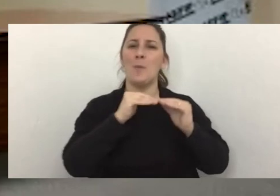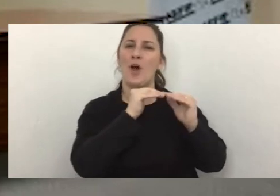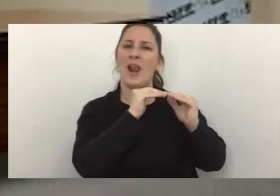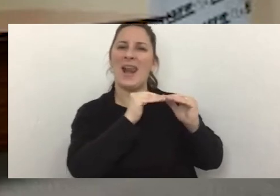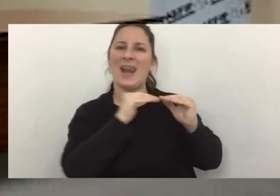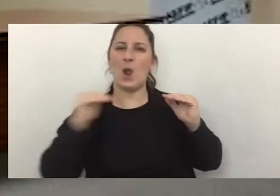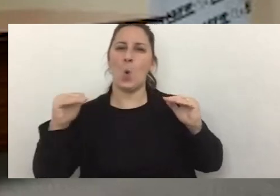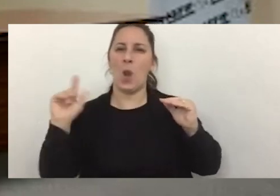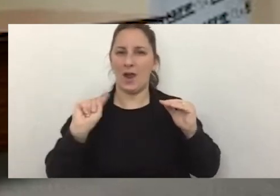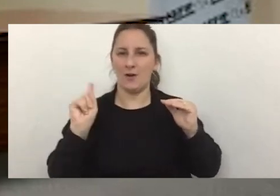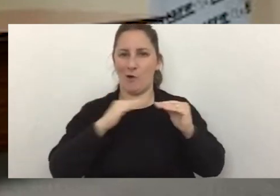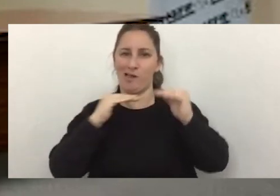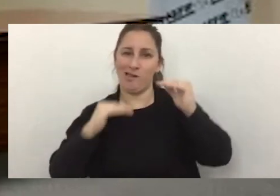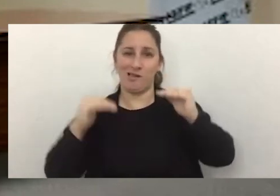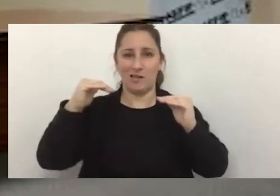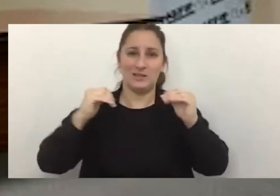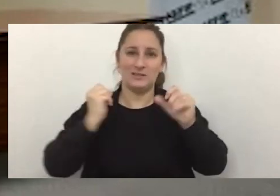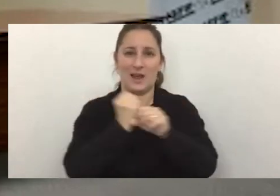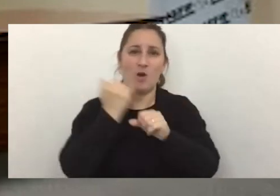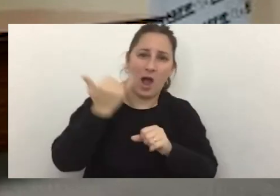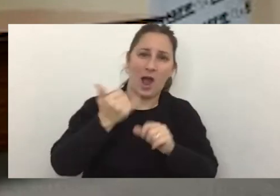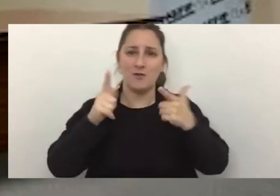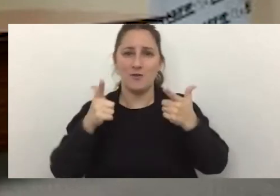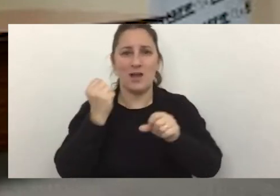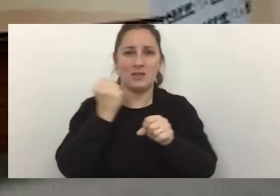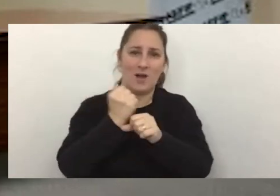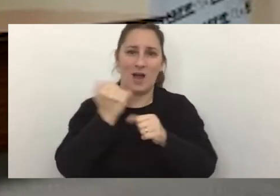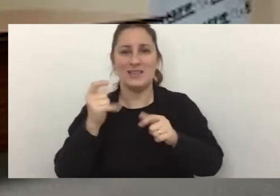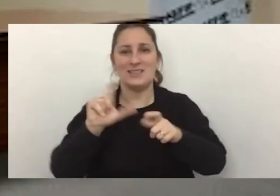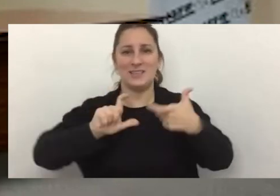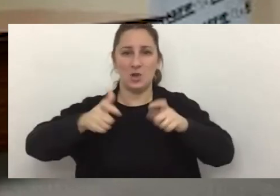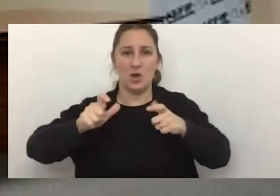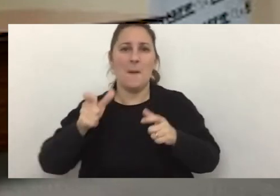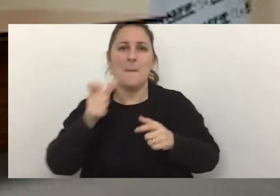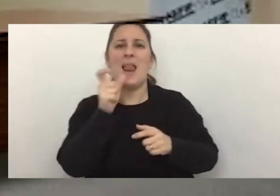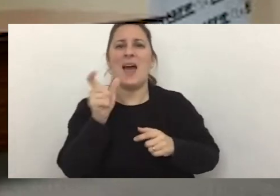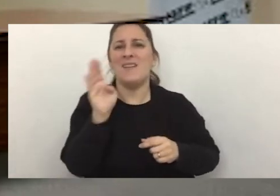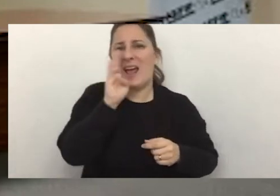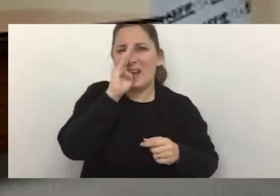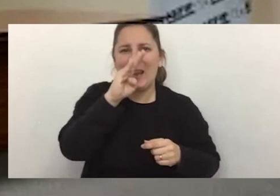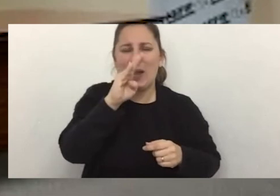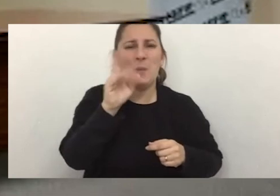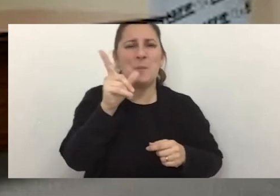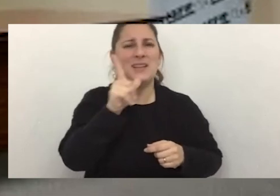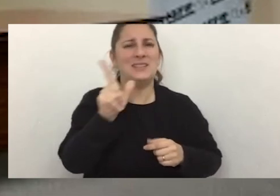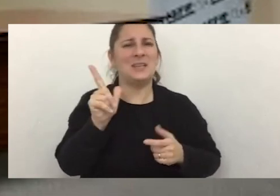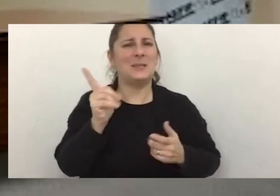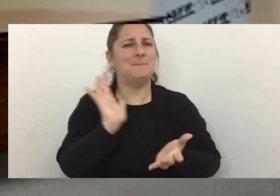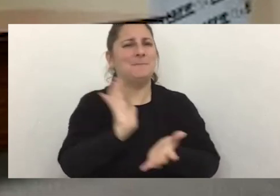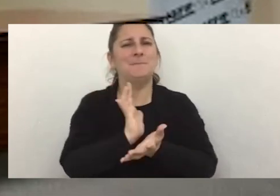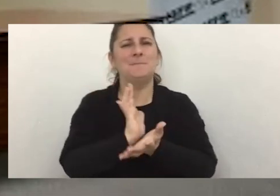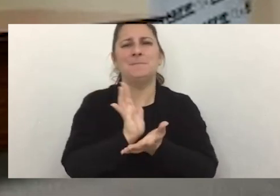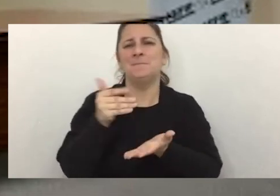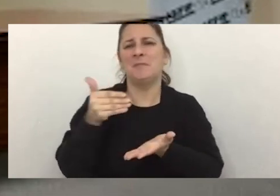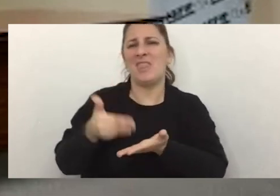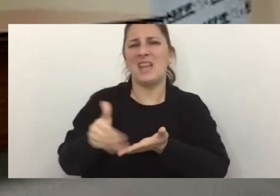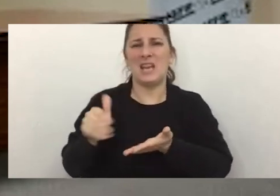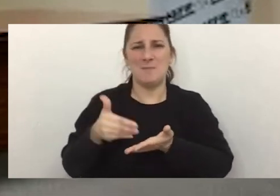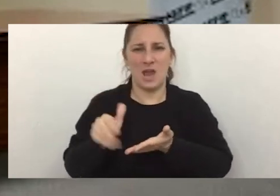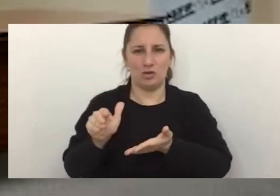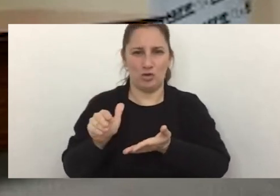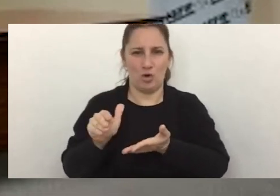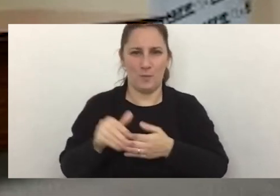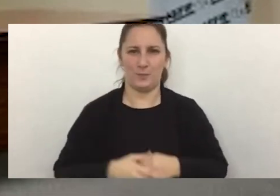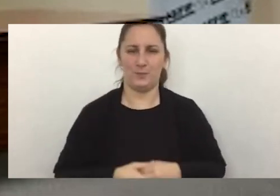como dice todo el mundo, me parece que está utilizando la palabra negro de manera discriminatoria,